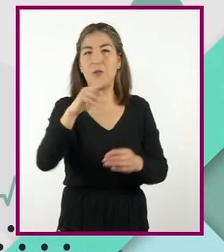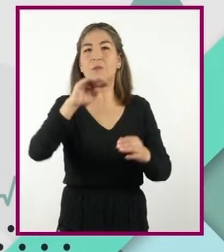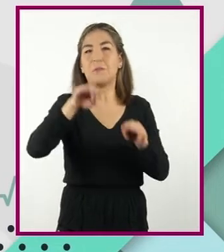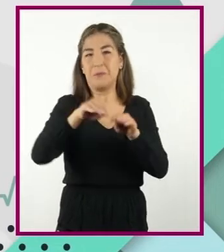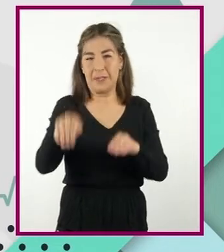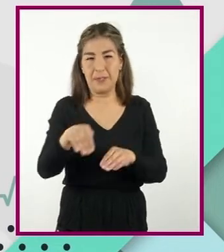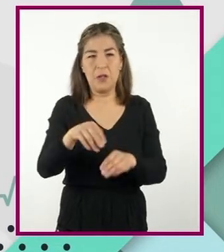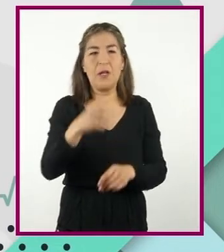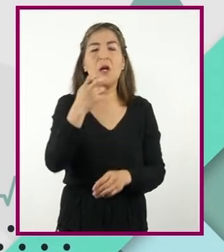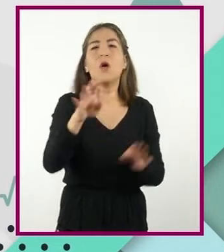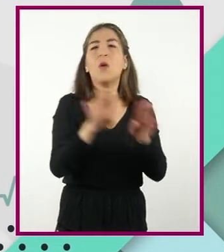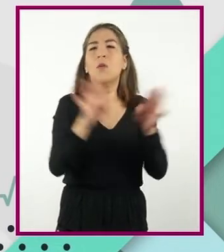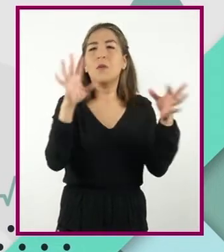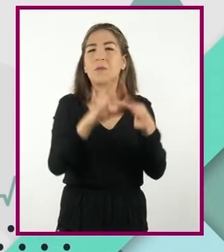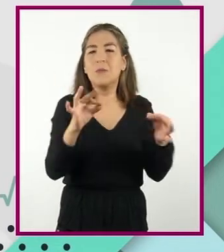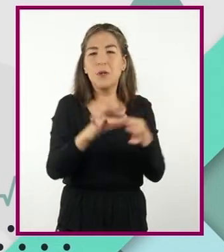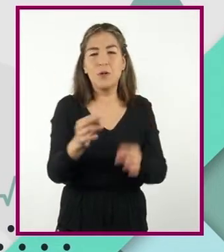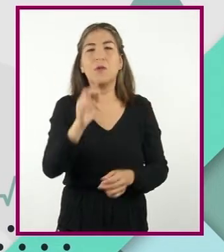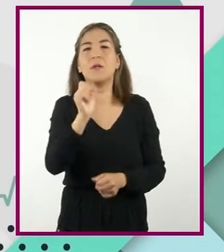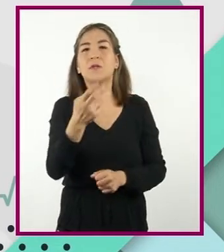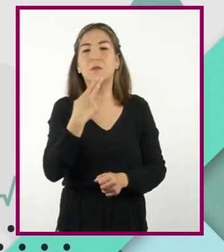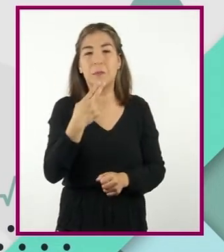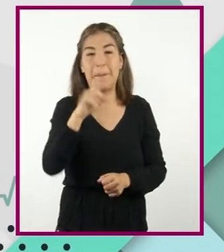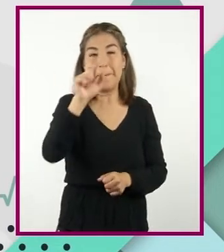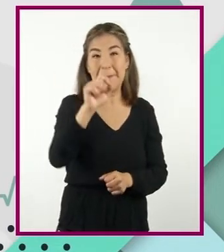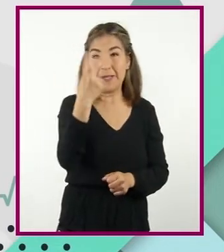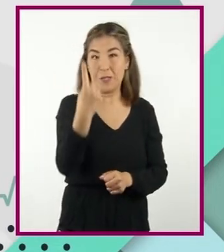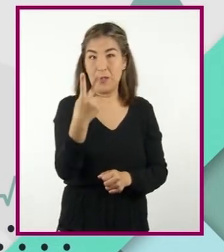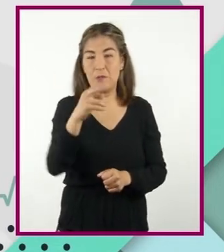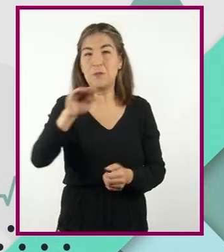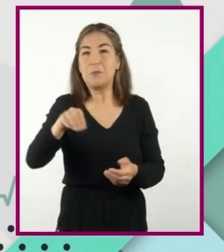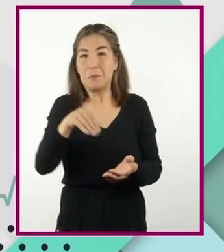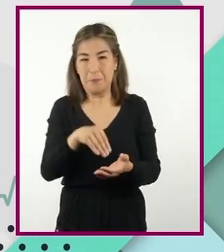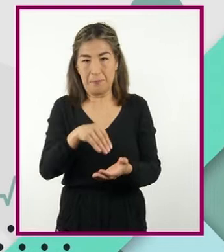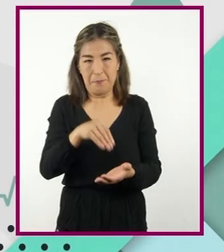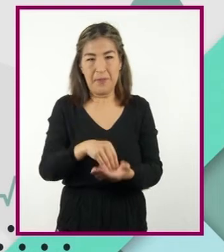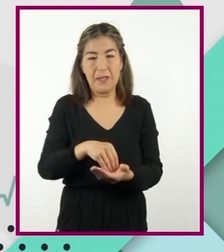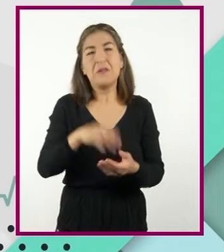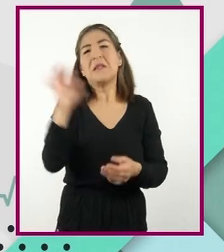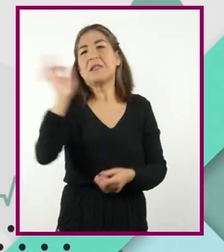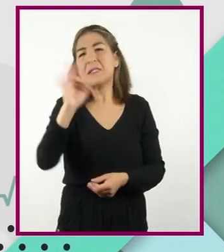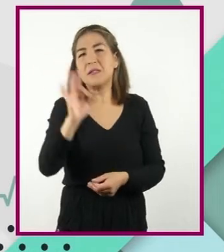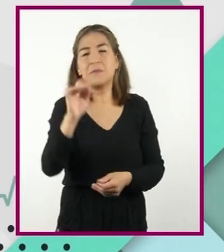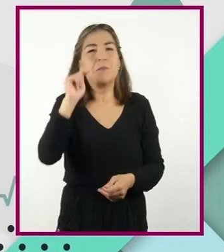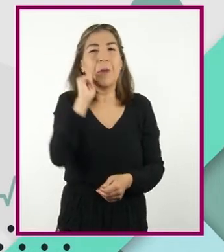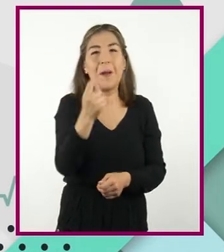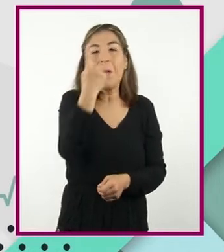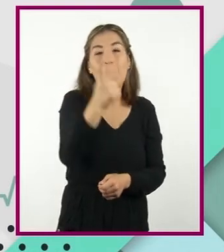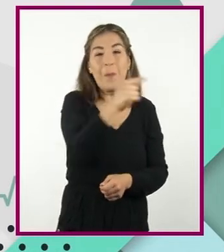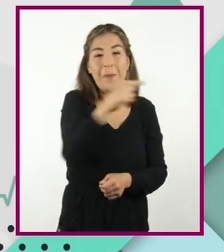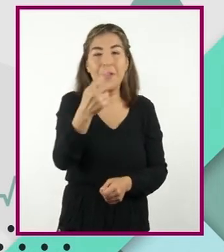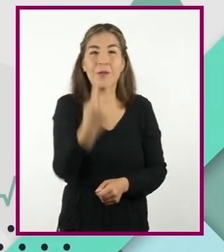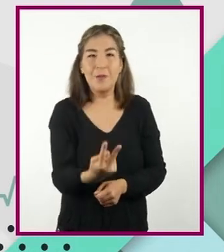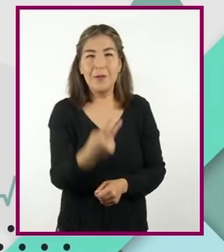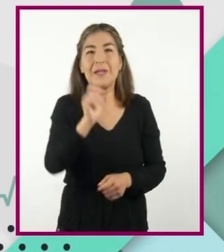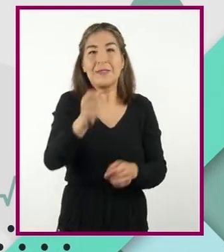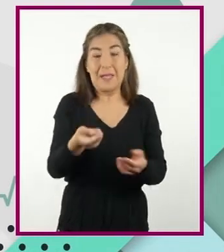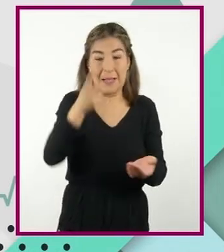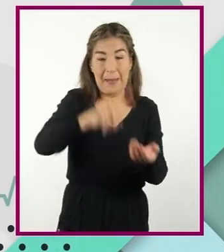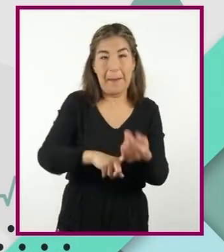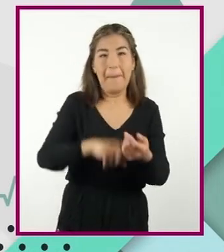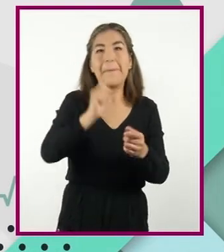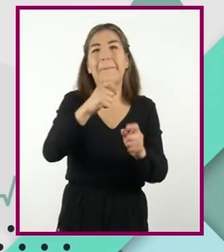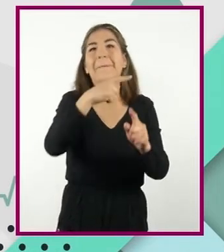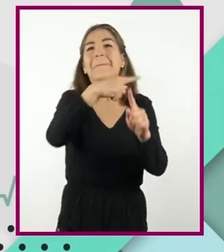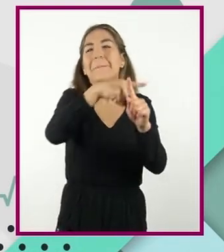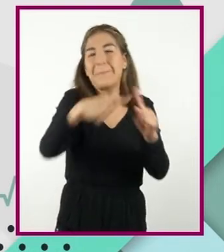planteamiento, usaremos como medida de largo 22 metros, aunque quede medio metro por debajo de la medida